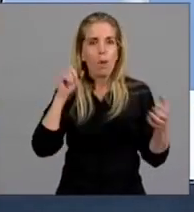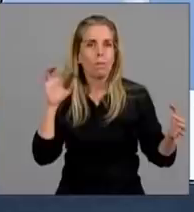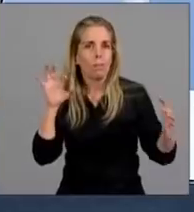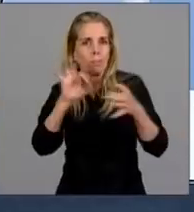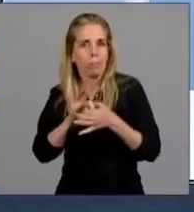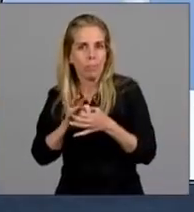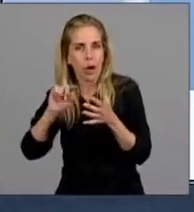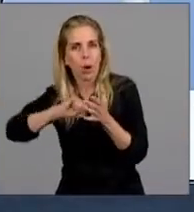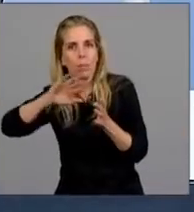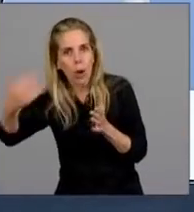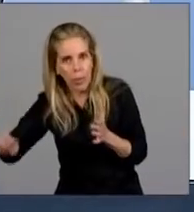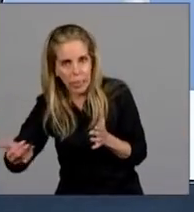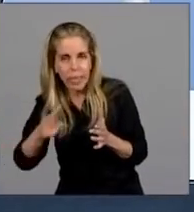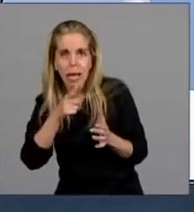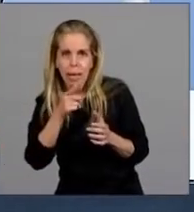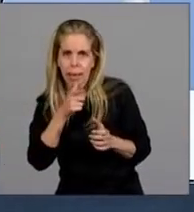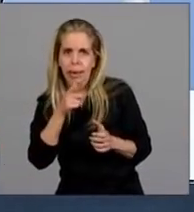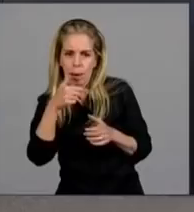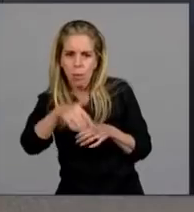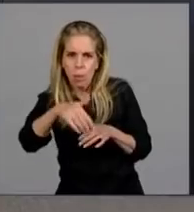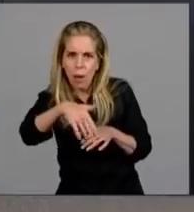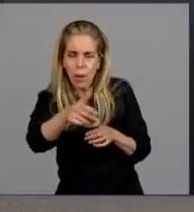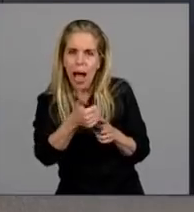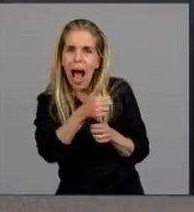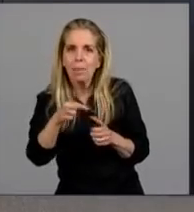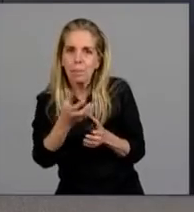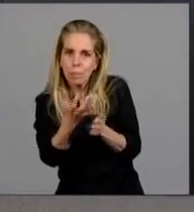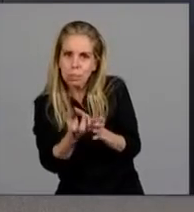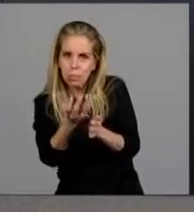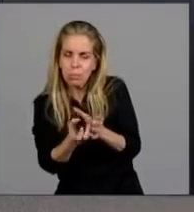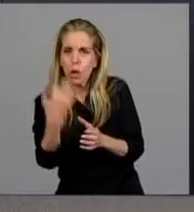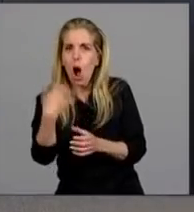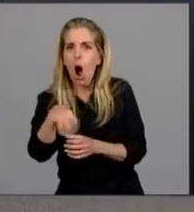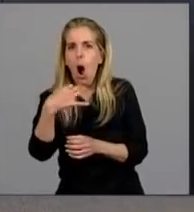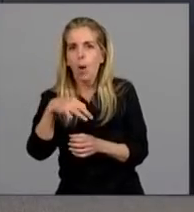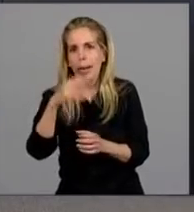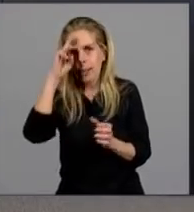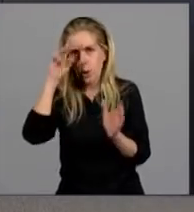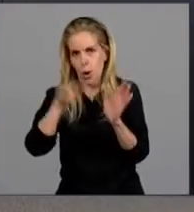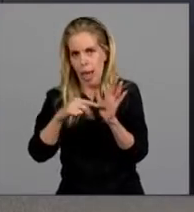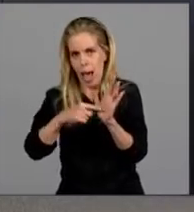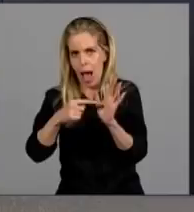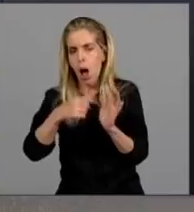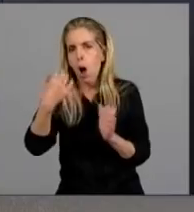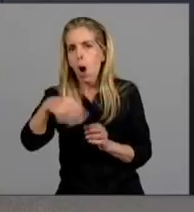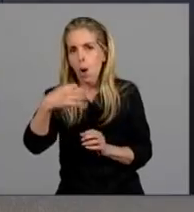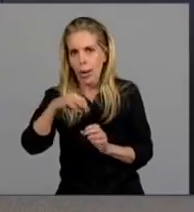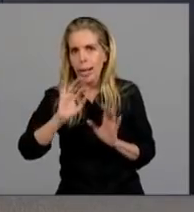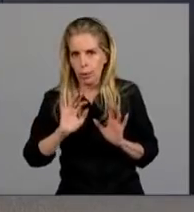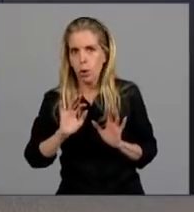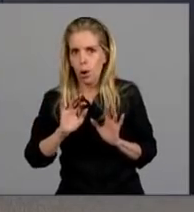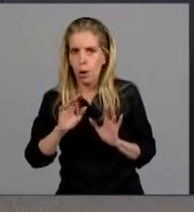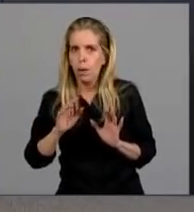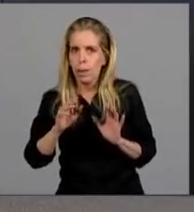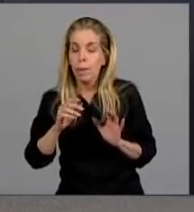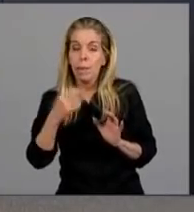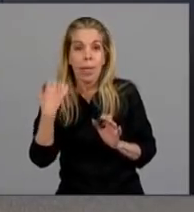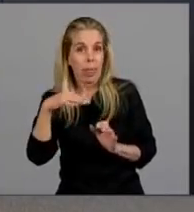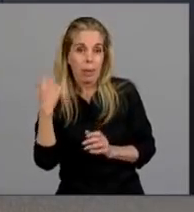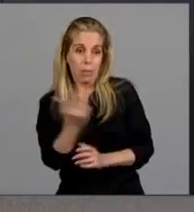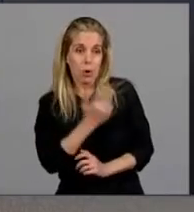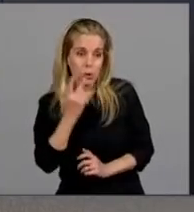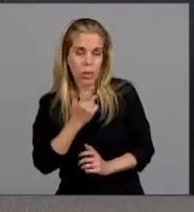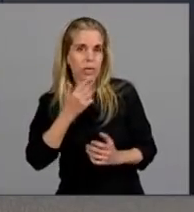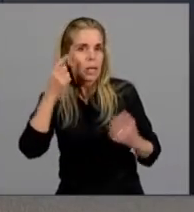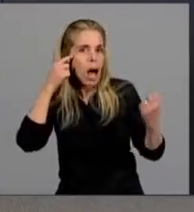Marchamos hacia hacerla obligatoria. Lo hablamos también con el jefe de gobierno de la ciudad. Para eso tenemos que estar seguros de que todos